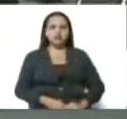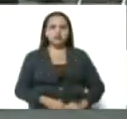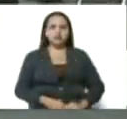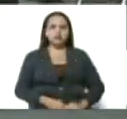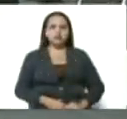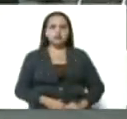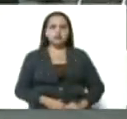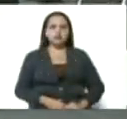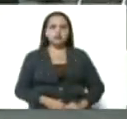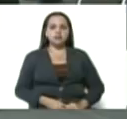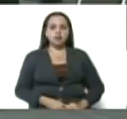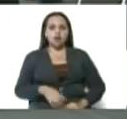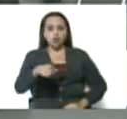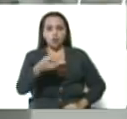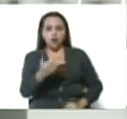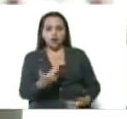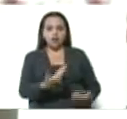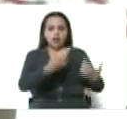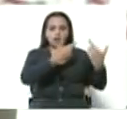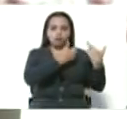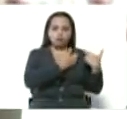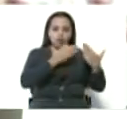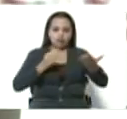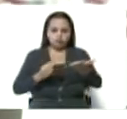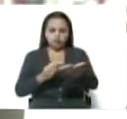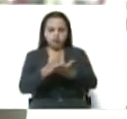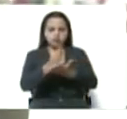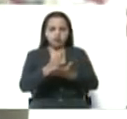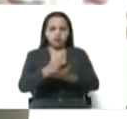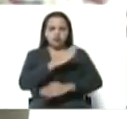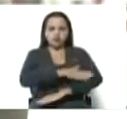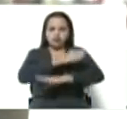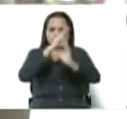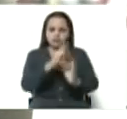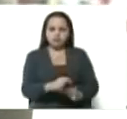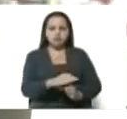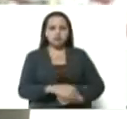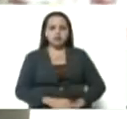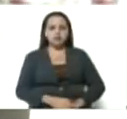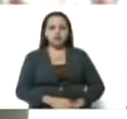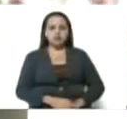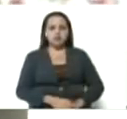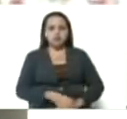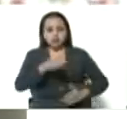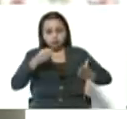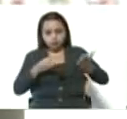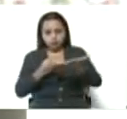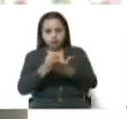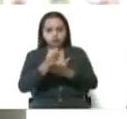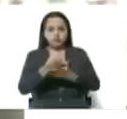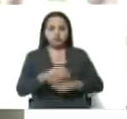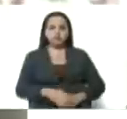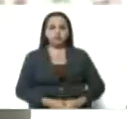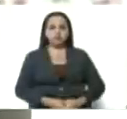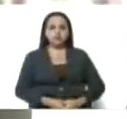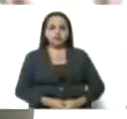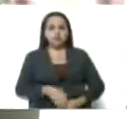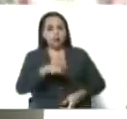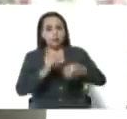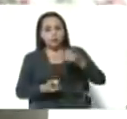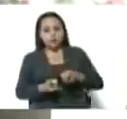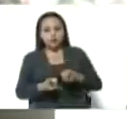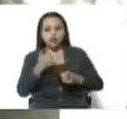que comanda con obediencia disciplina y subordinación de acuerdo a la